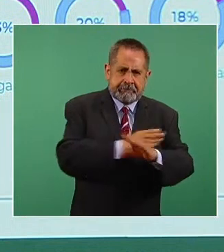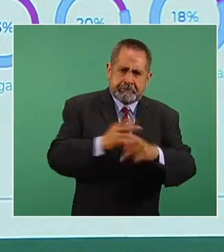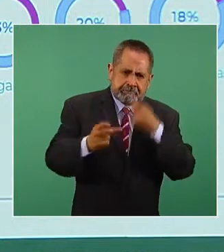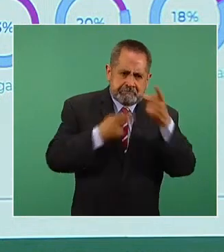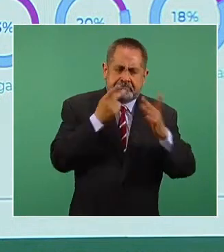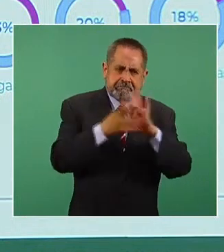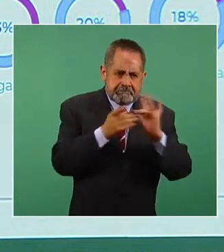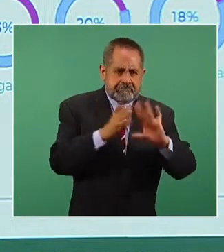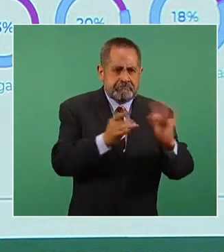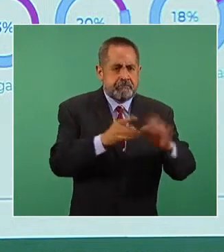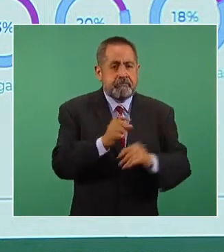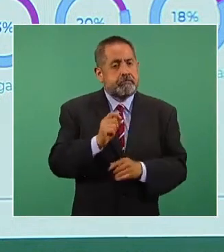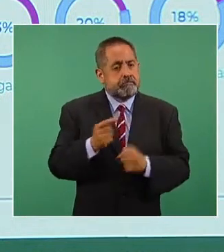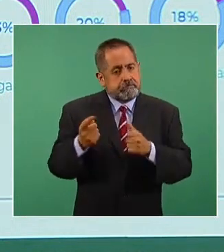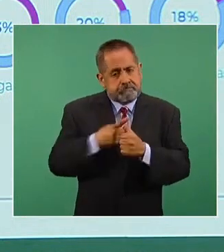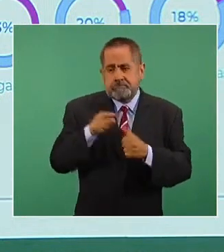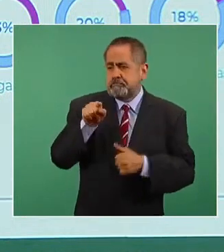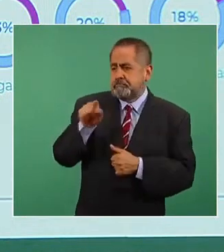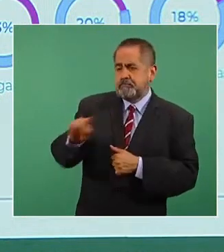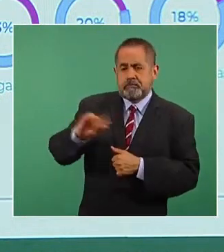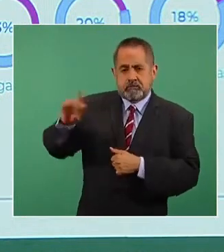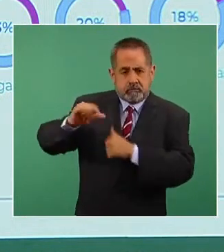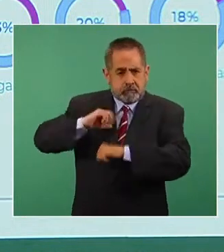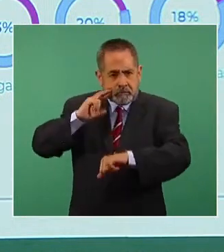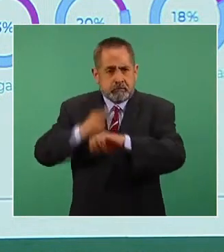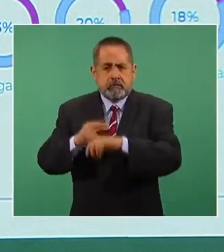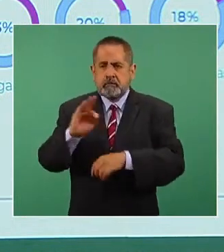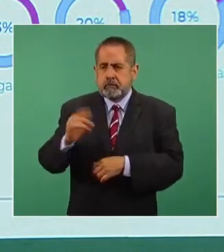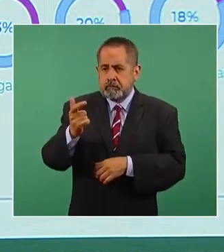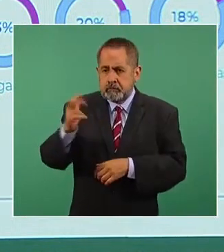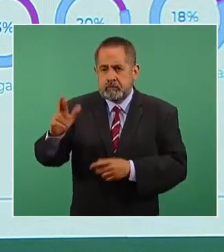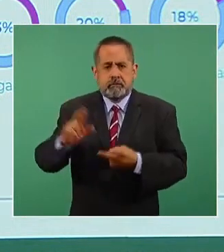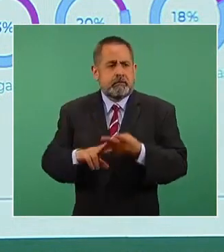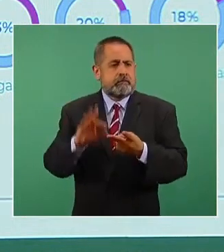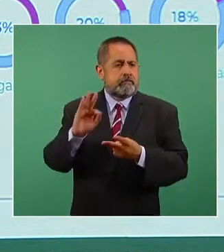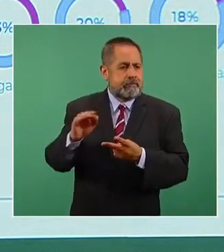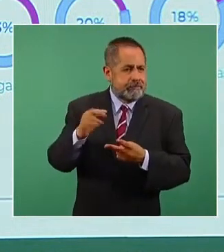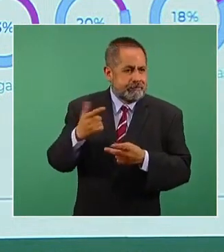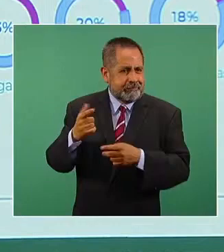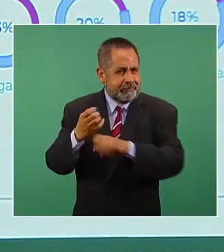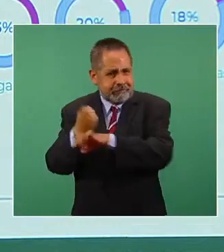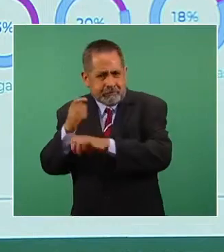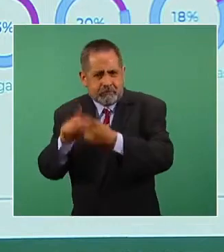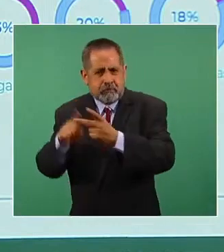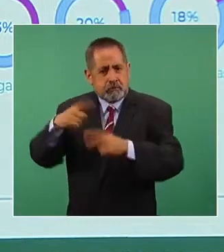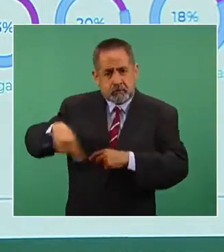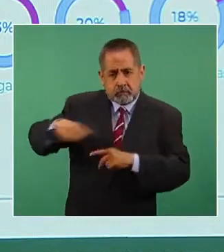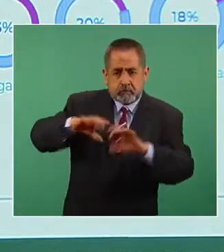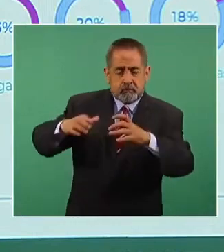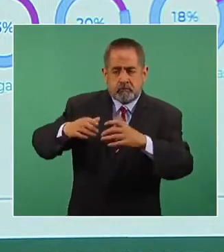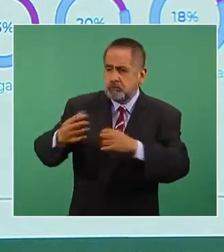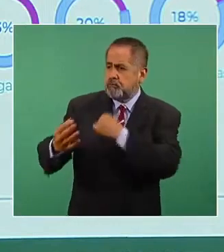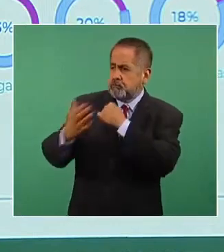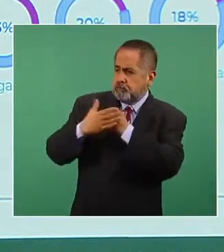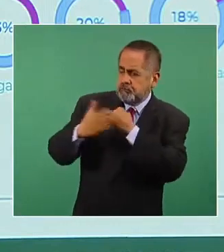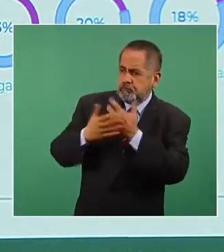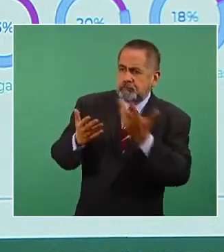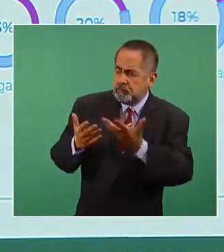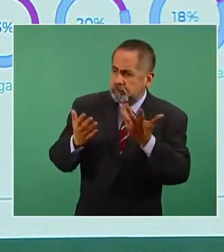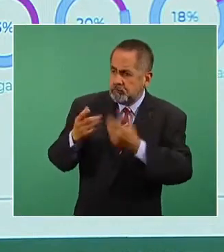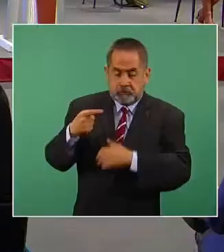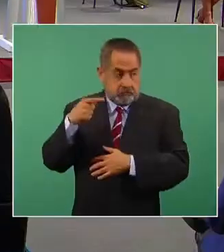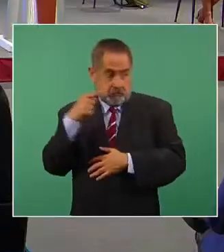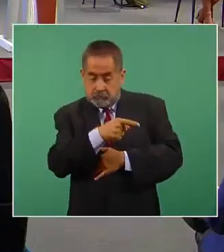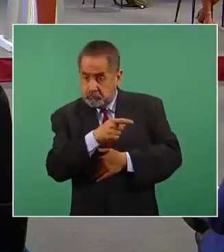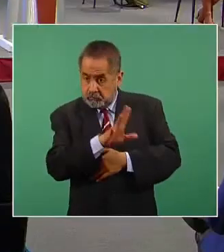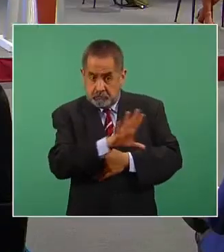necesitamos que las autoridades, las fiscalías, el sector salud, nos indiquen cuando una mujer ha